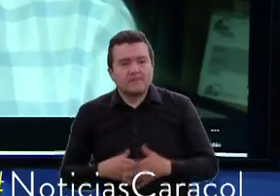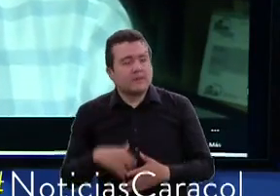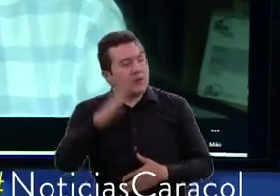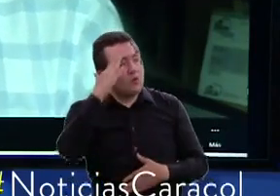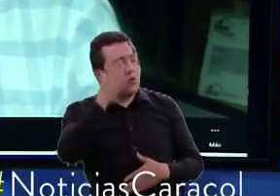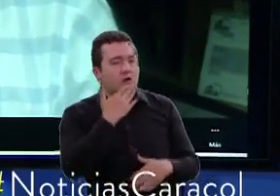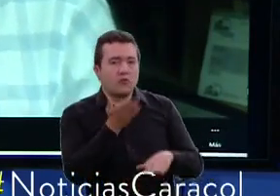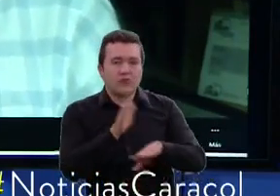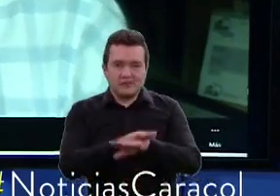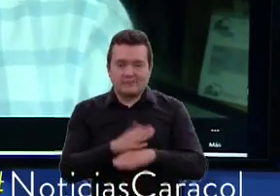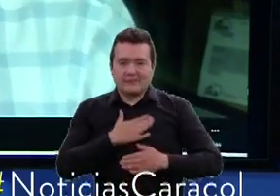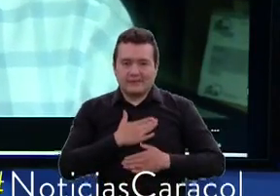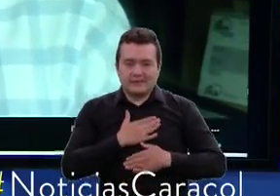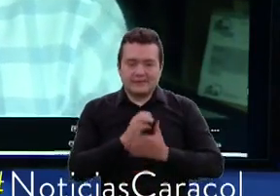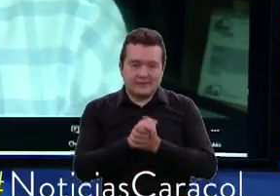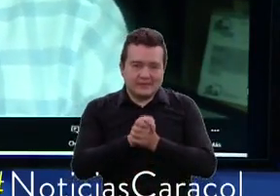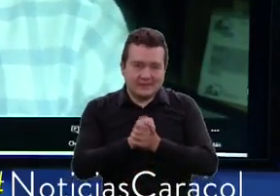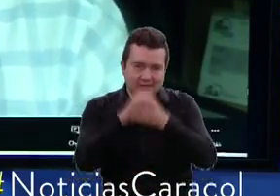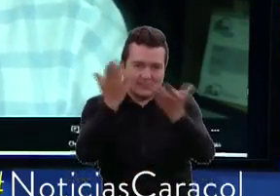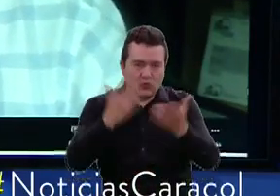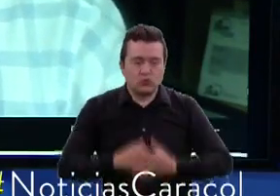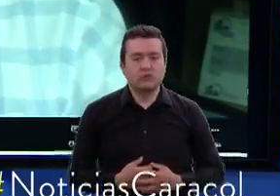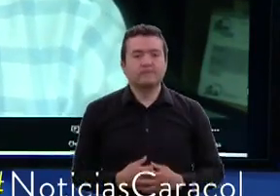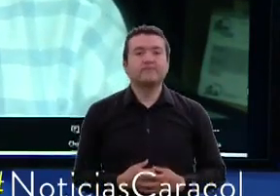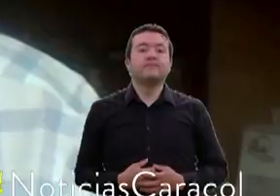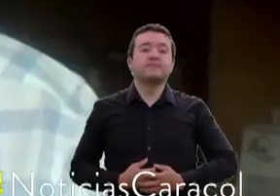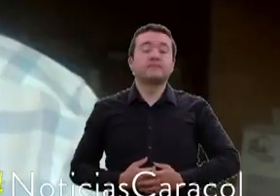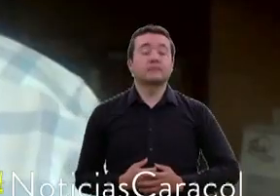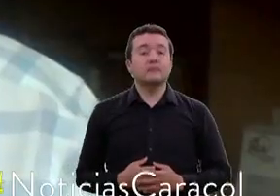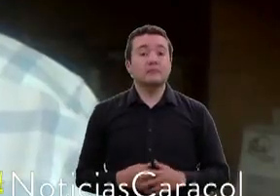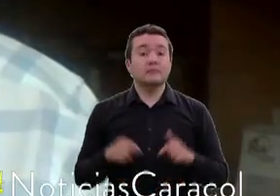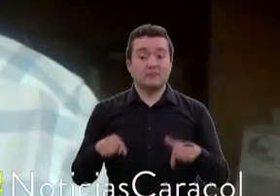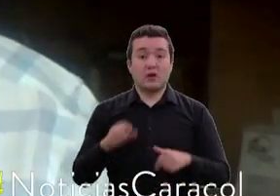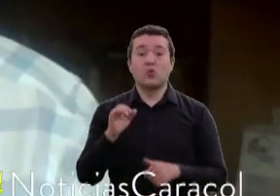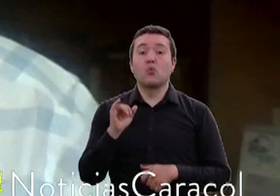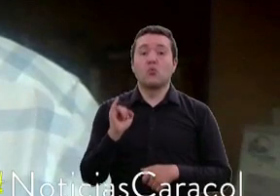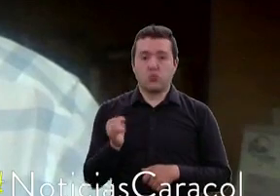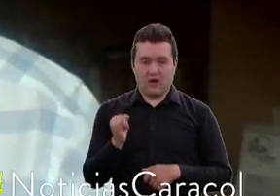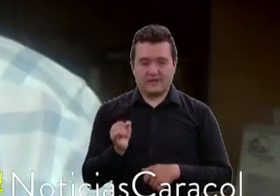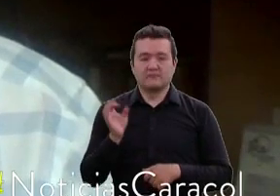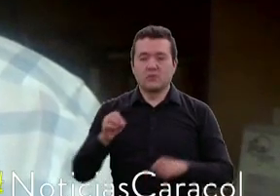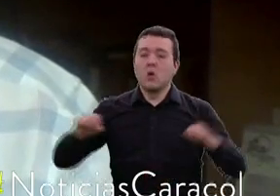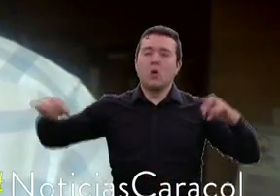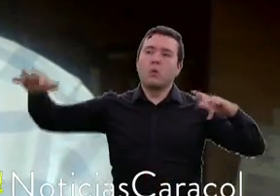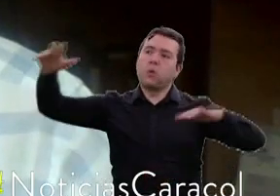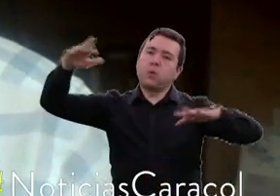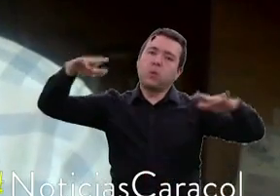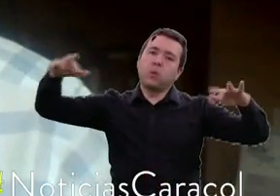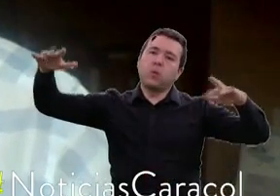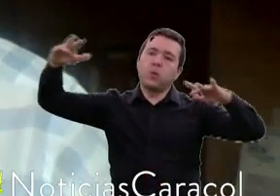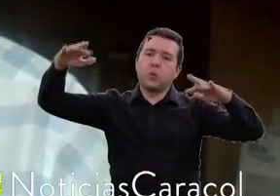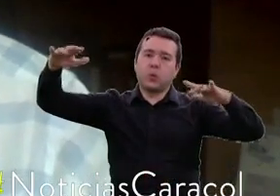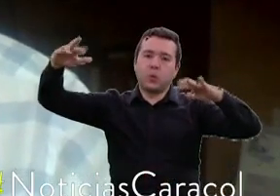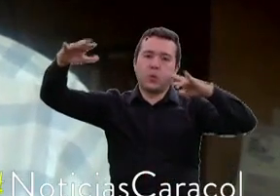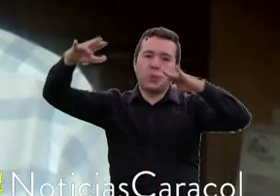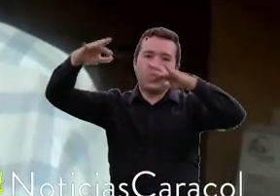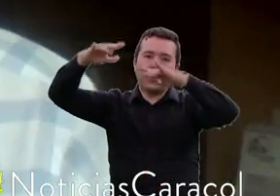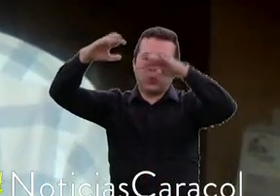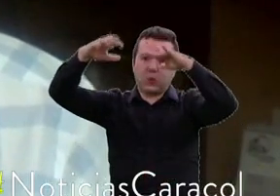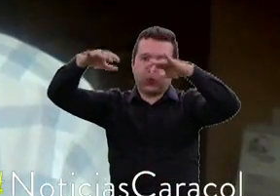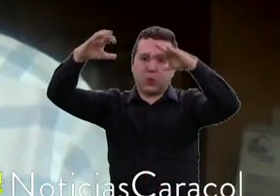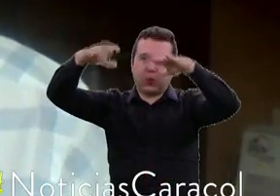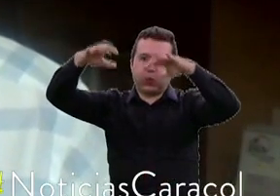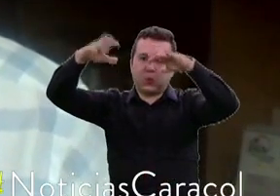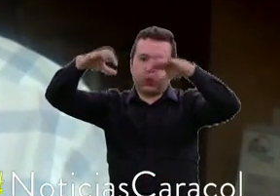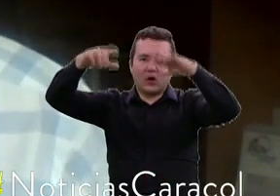un cordial saludo. Efectivamente, desde el jueves se convierte en depresión tropical al norte de La Guajira, en